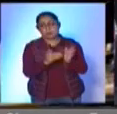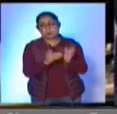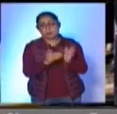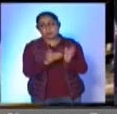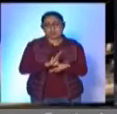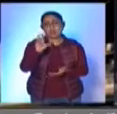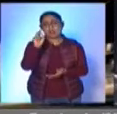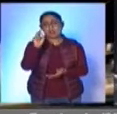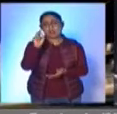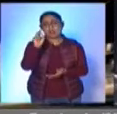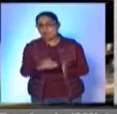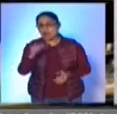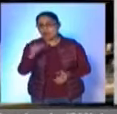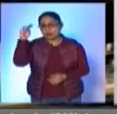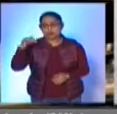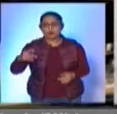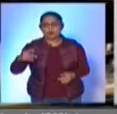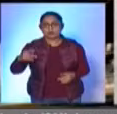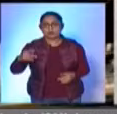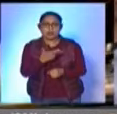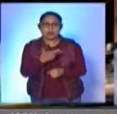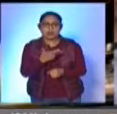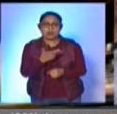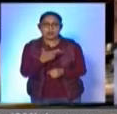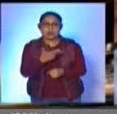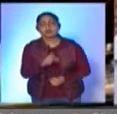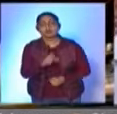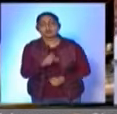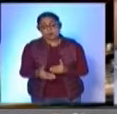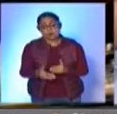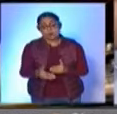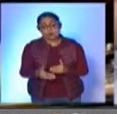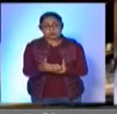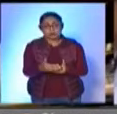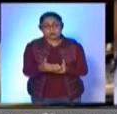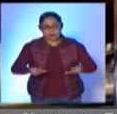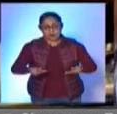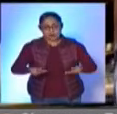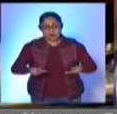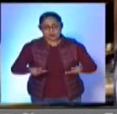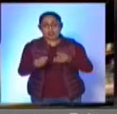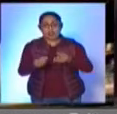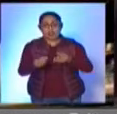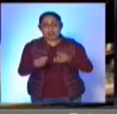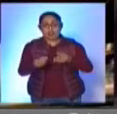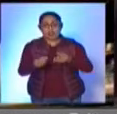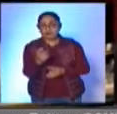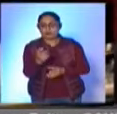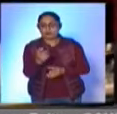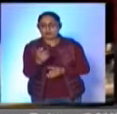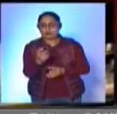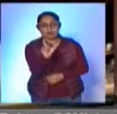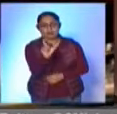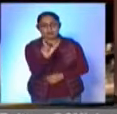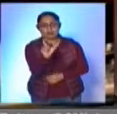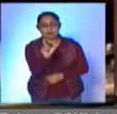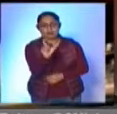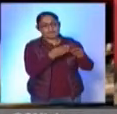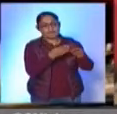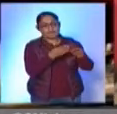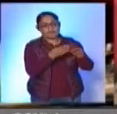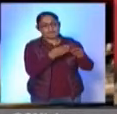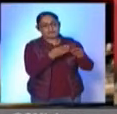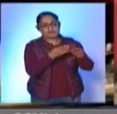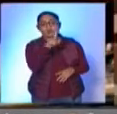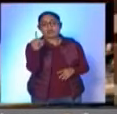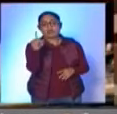adultos mayores. Cabe destacar que también está en puerta el operativo de entrega de nuevas tarjetas para la bancarización de más de 100,000